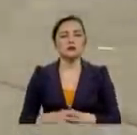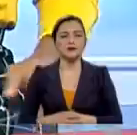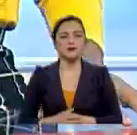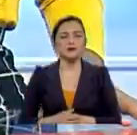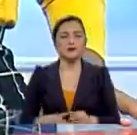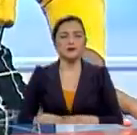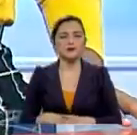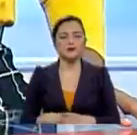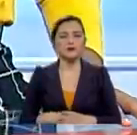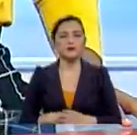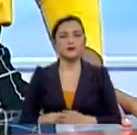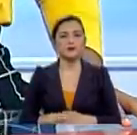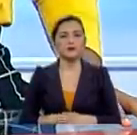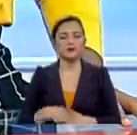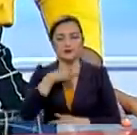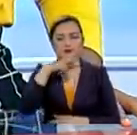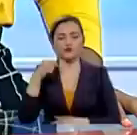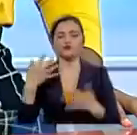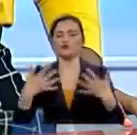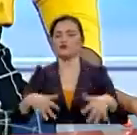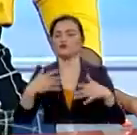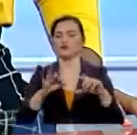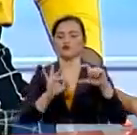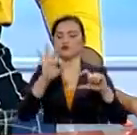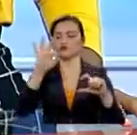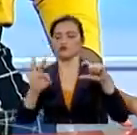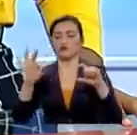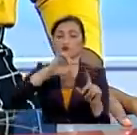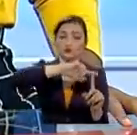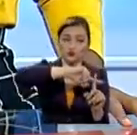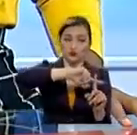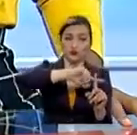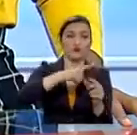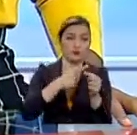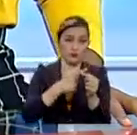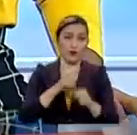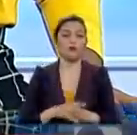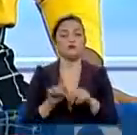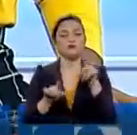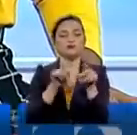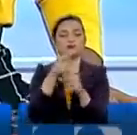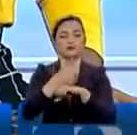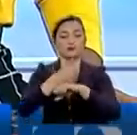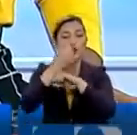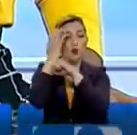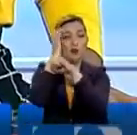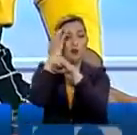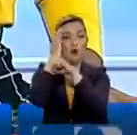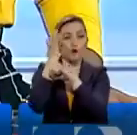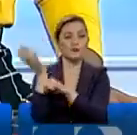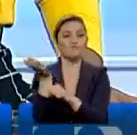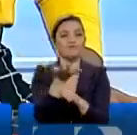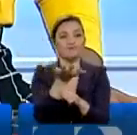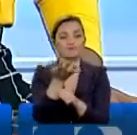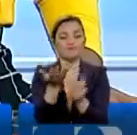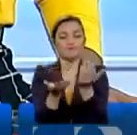24 horas. Este feriado dejó en Quito cifras alentadoras. Sin embargo, hay otras que preocupan a las autoridades. Veamos a continuación